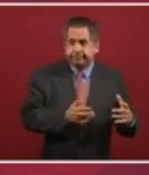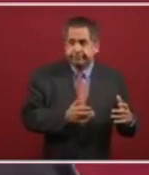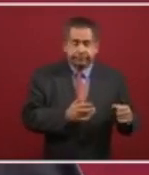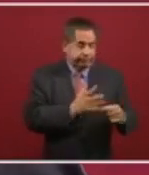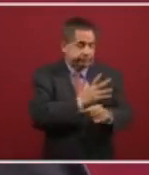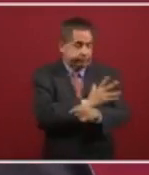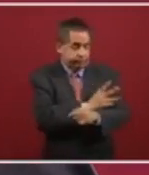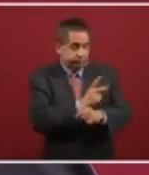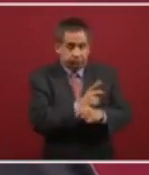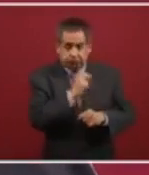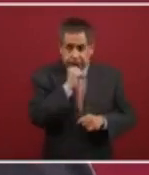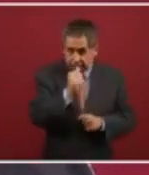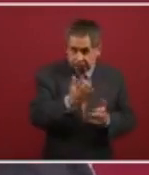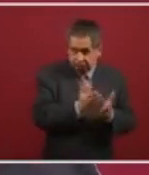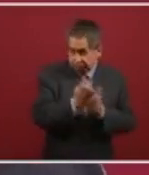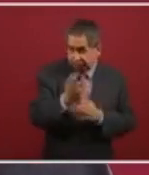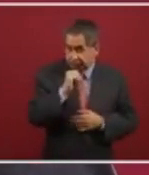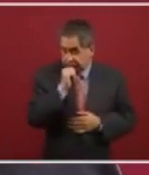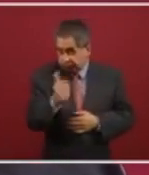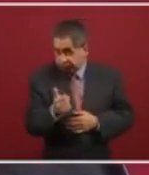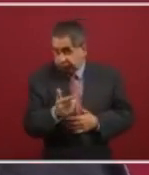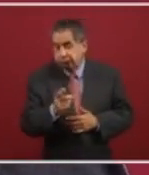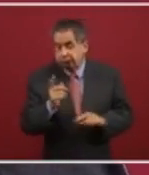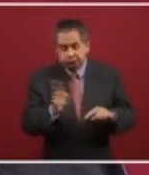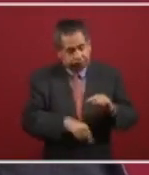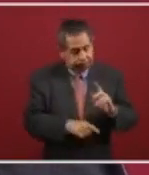actúe con rectitud, con integridad,